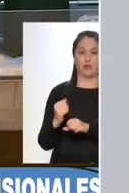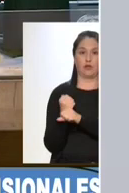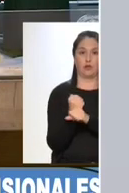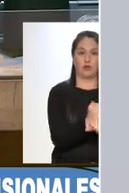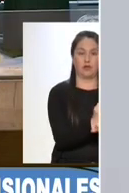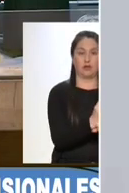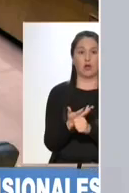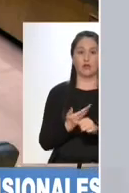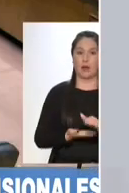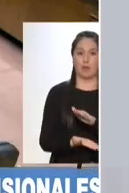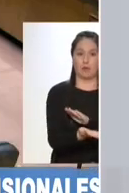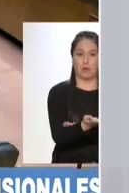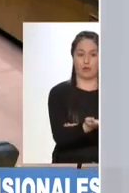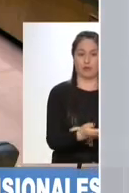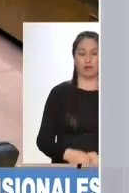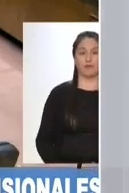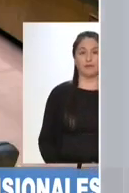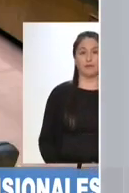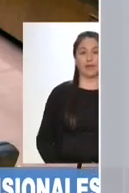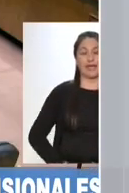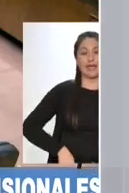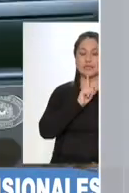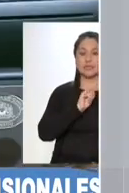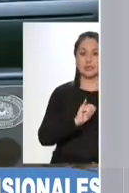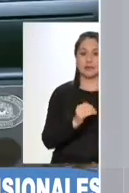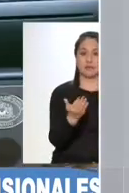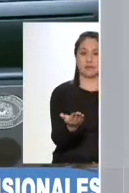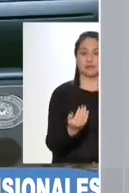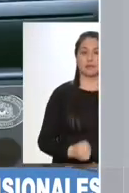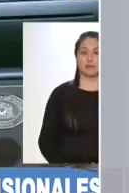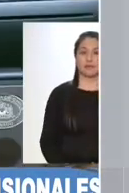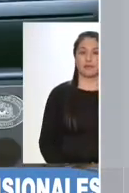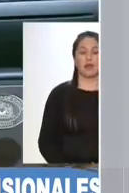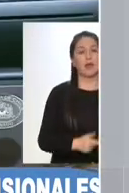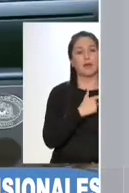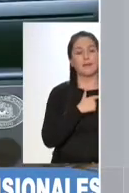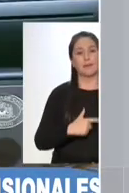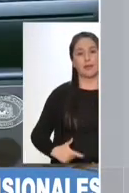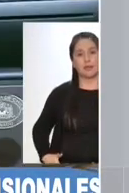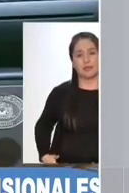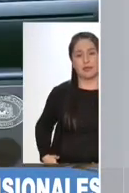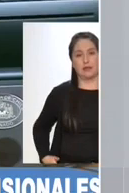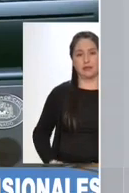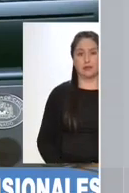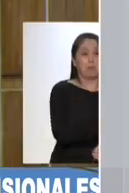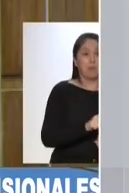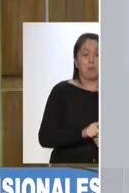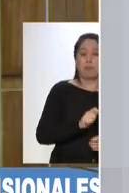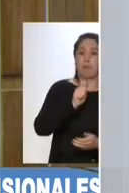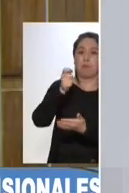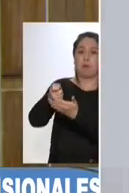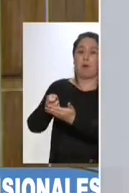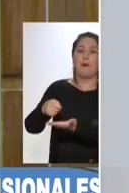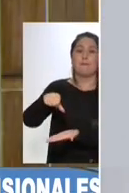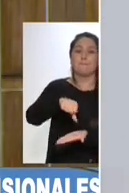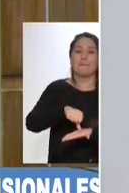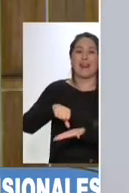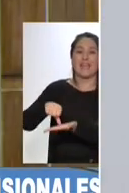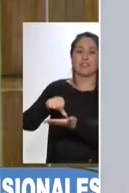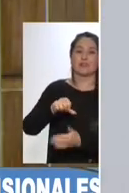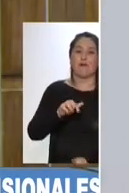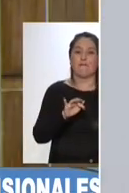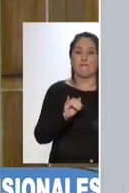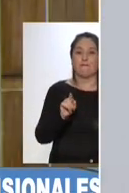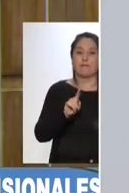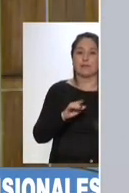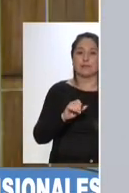las AFP, si quieren hacerlo en varias cuotas, o sea, todo eso yo diría que hay que transparentarlo en la comisión mixta